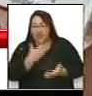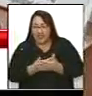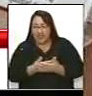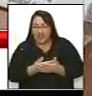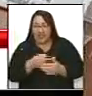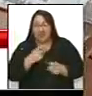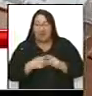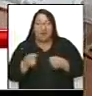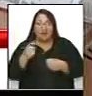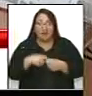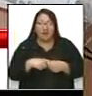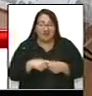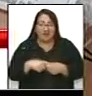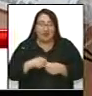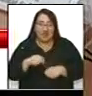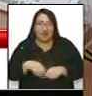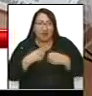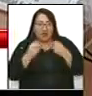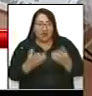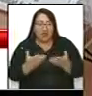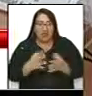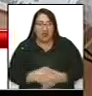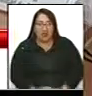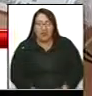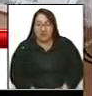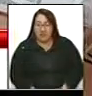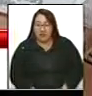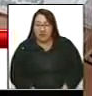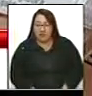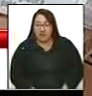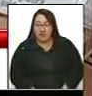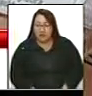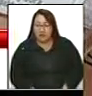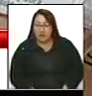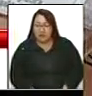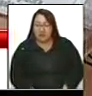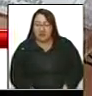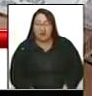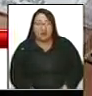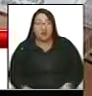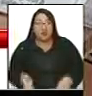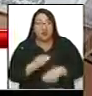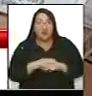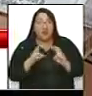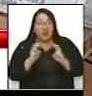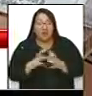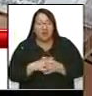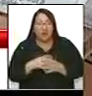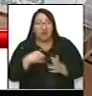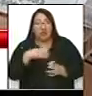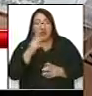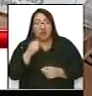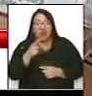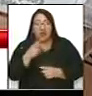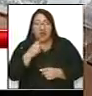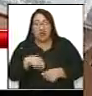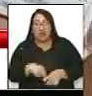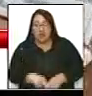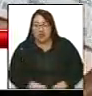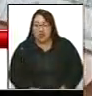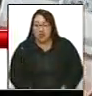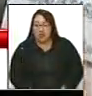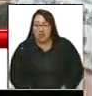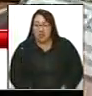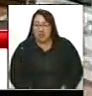por la participación en esta oportunidad que nos dan. Acerca del tema, yo creo, como dice acá el